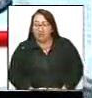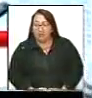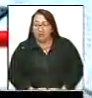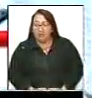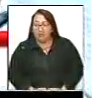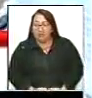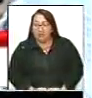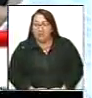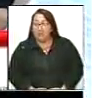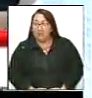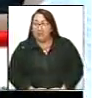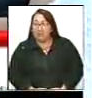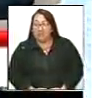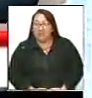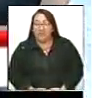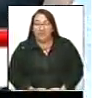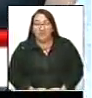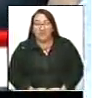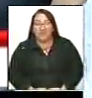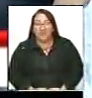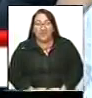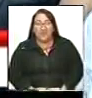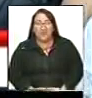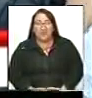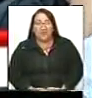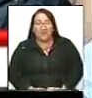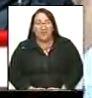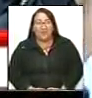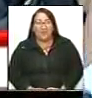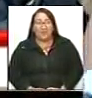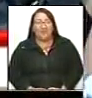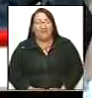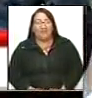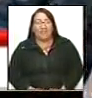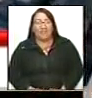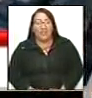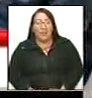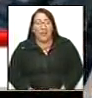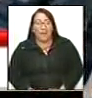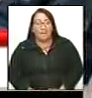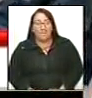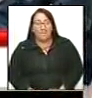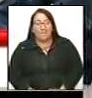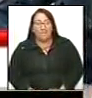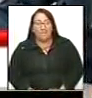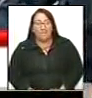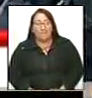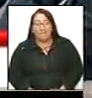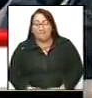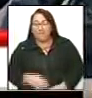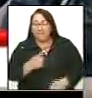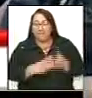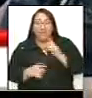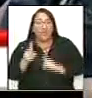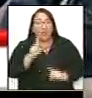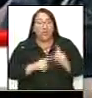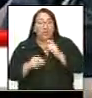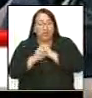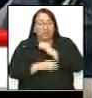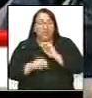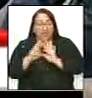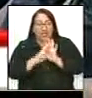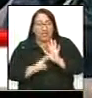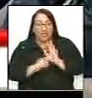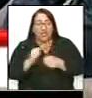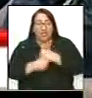las expectativas de la penetración de energías renovables en el los países de la región han